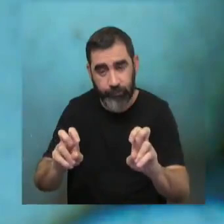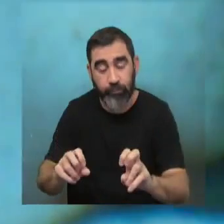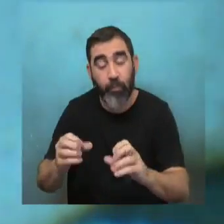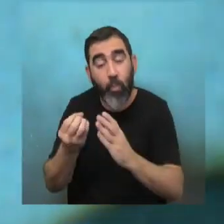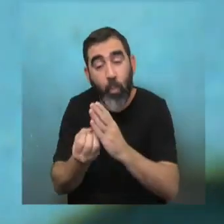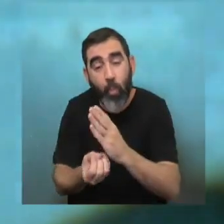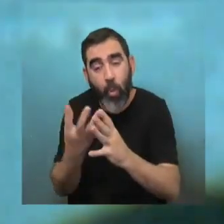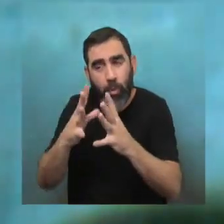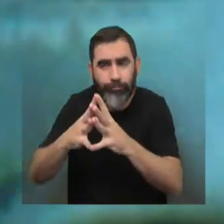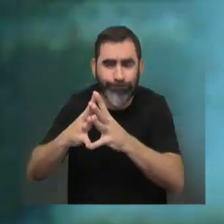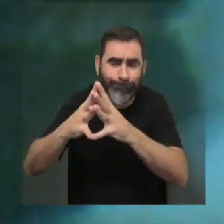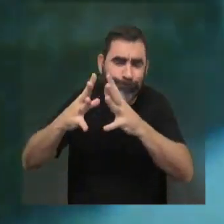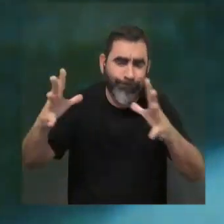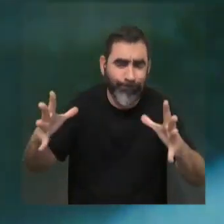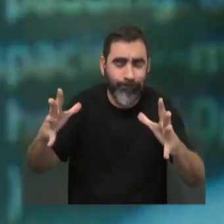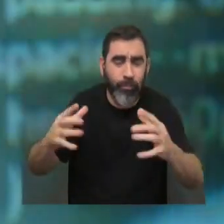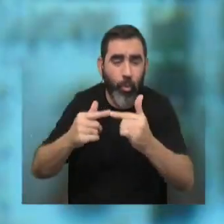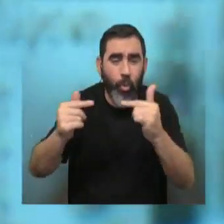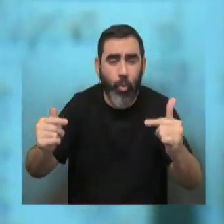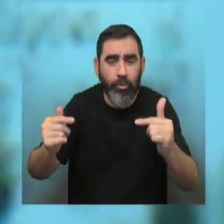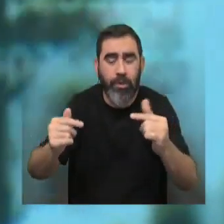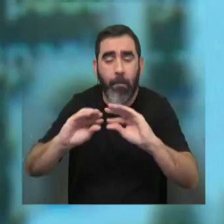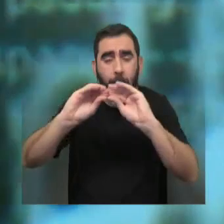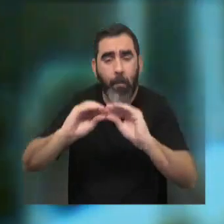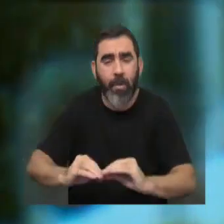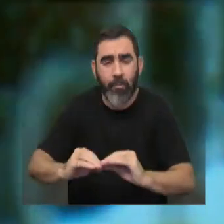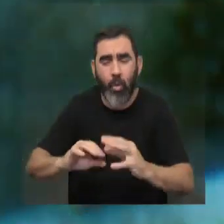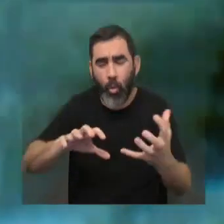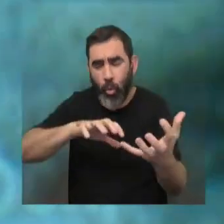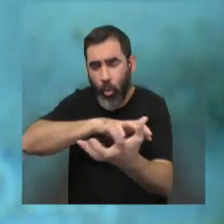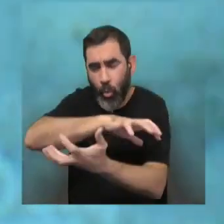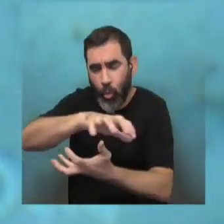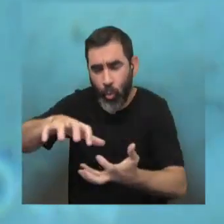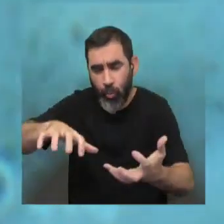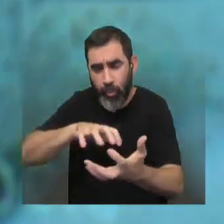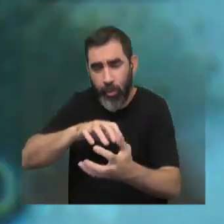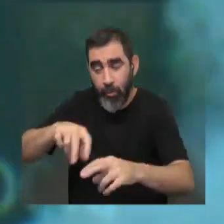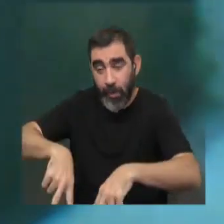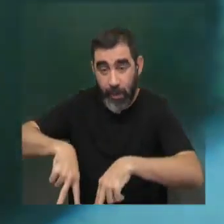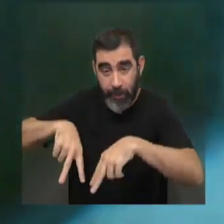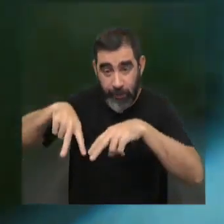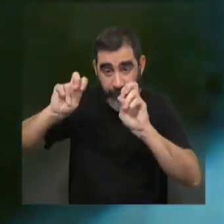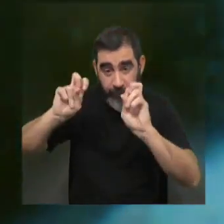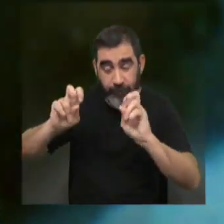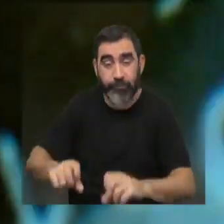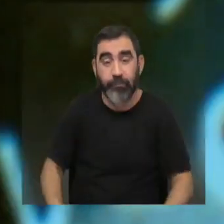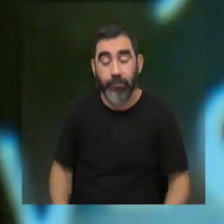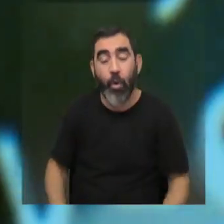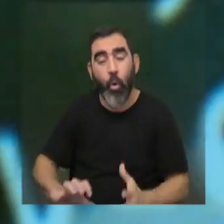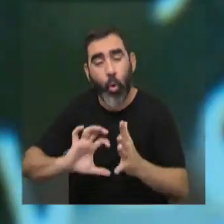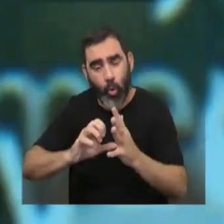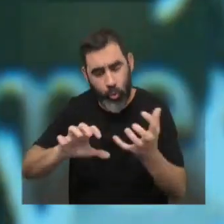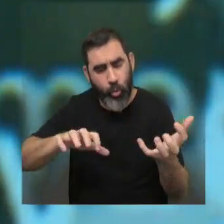modelos enormes, objetos matemáticos muy complejos para poder ser analizados. El código ya era